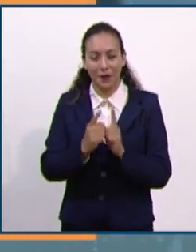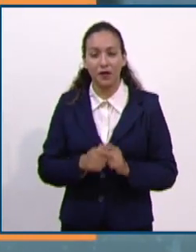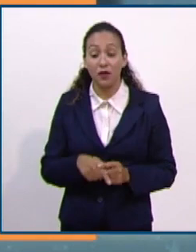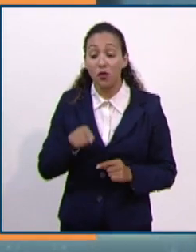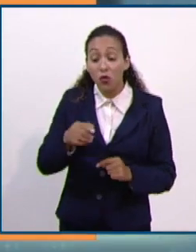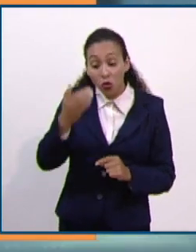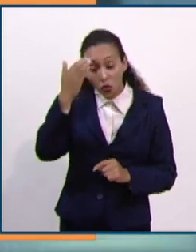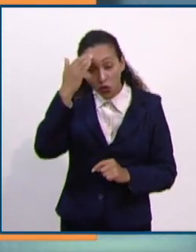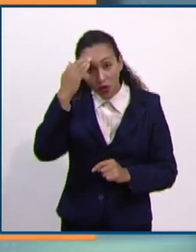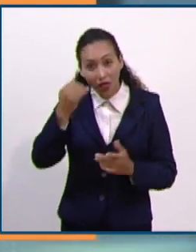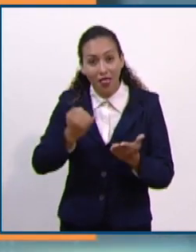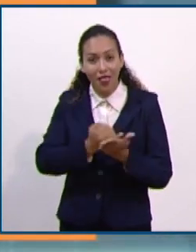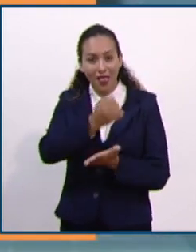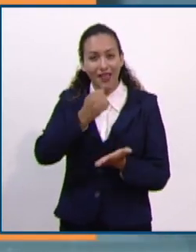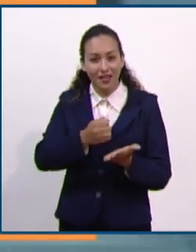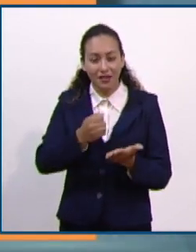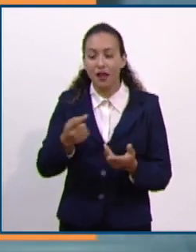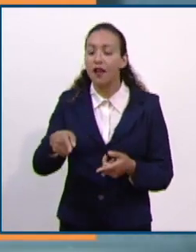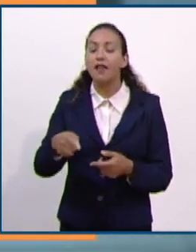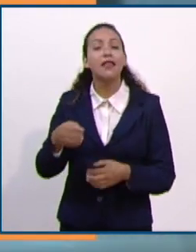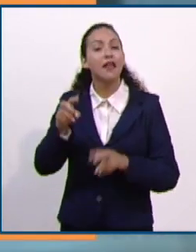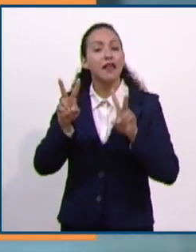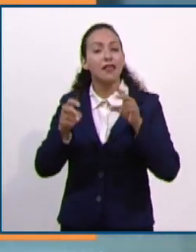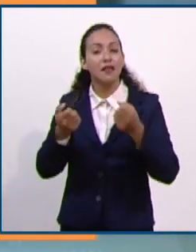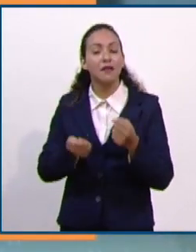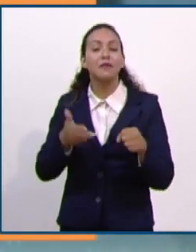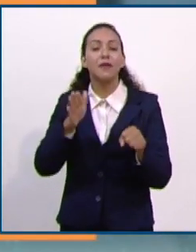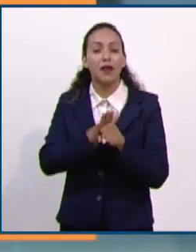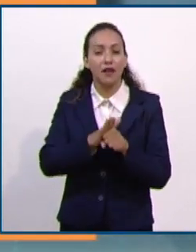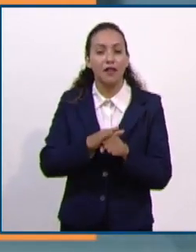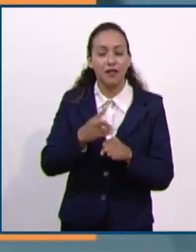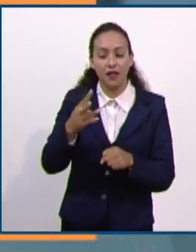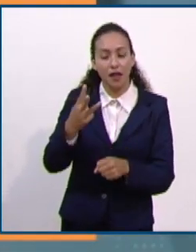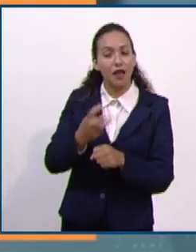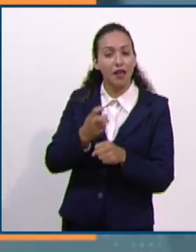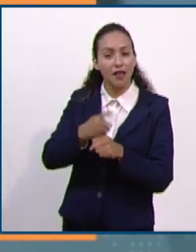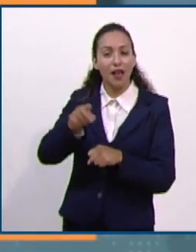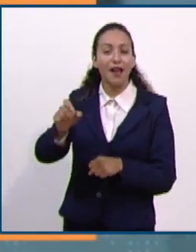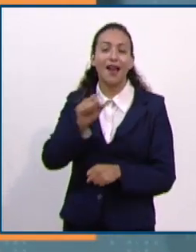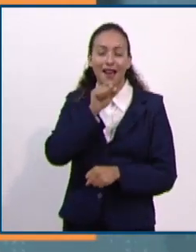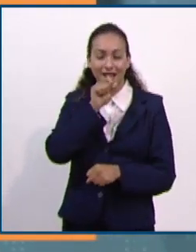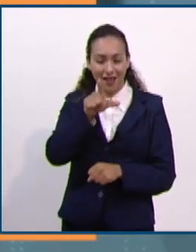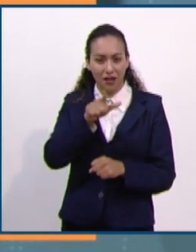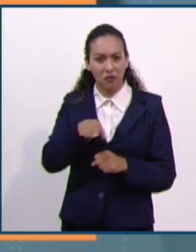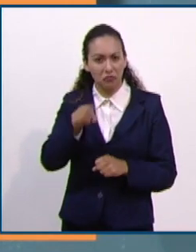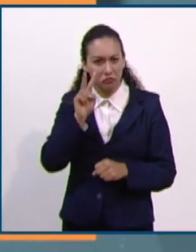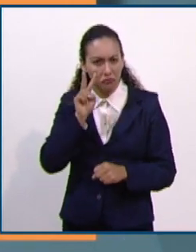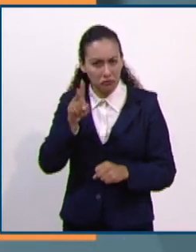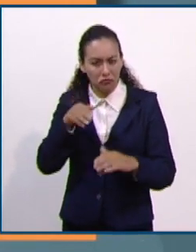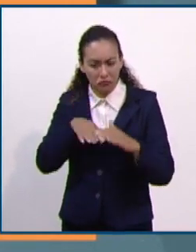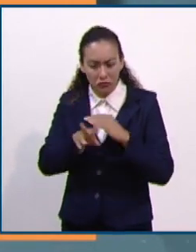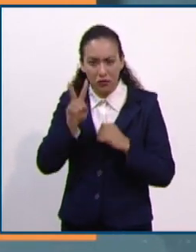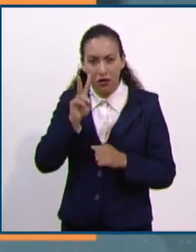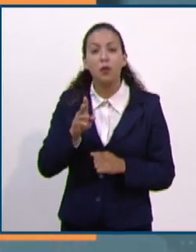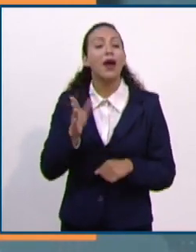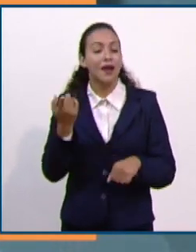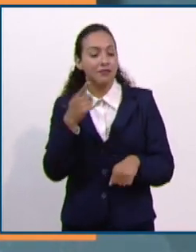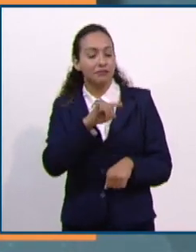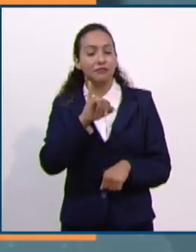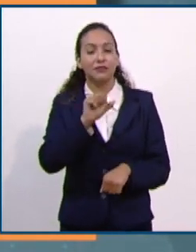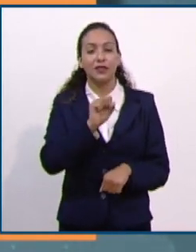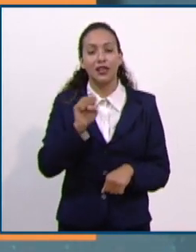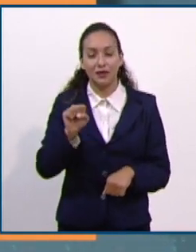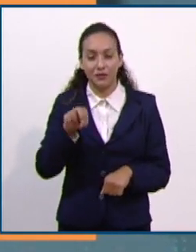la decisión del primer tribunal colegiado en materia administrativa del Tercer Circuito en Jalisco, que ordenó al IMSS indemnizar a